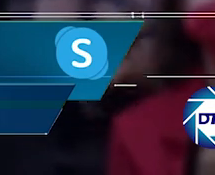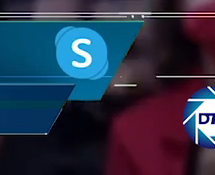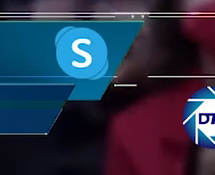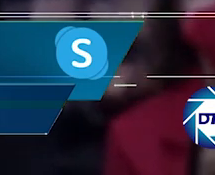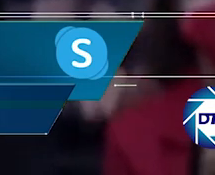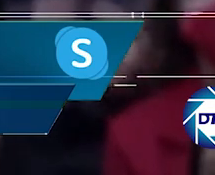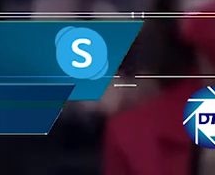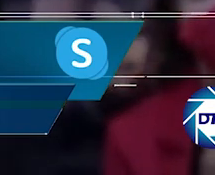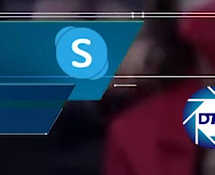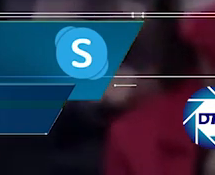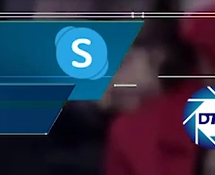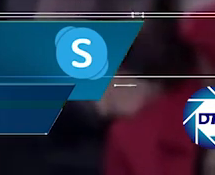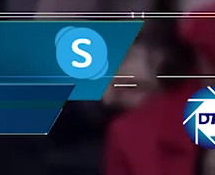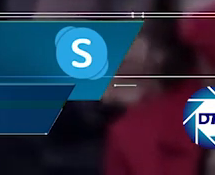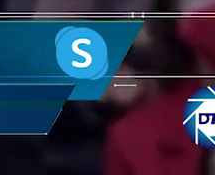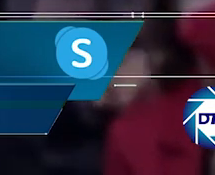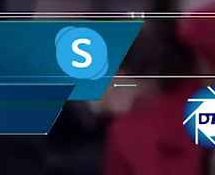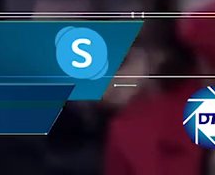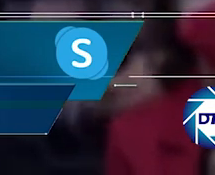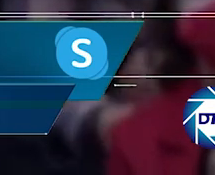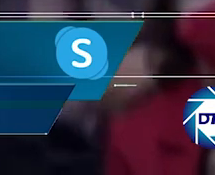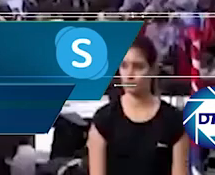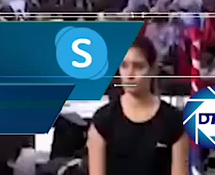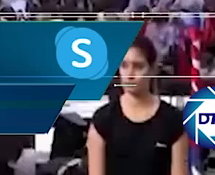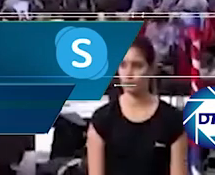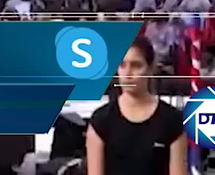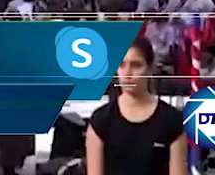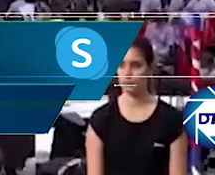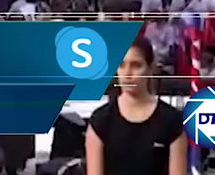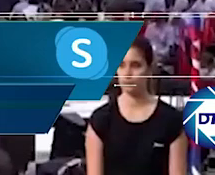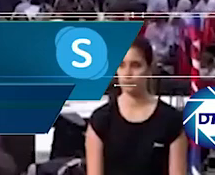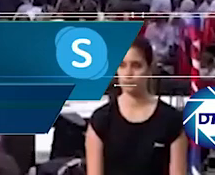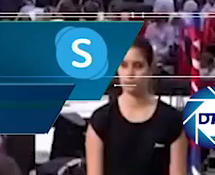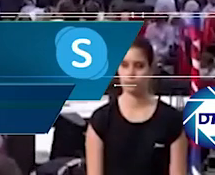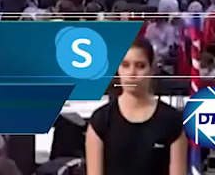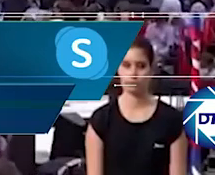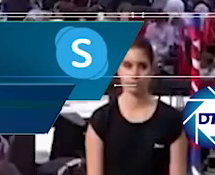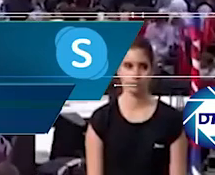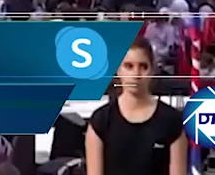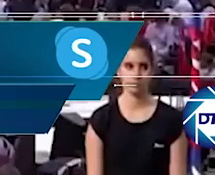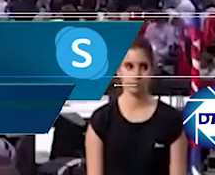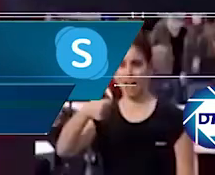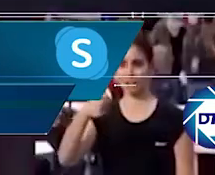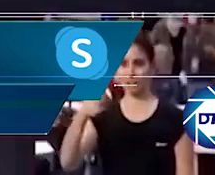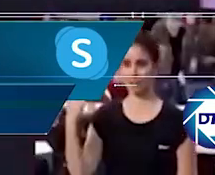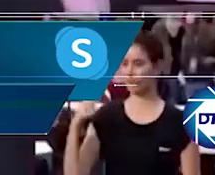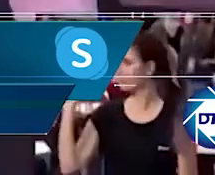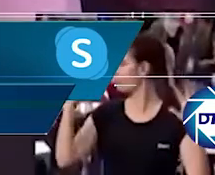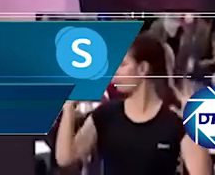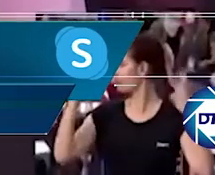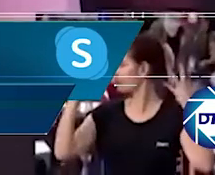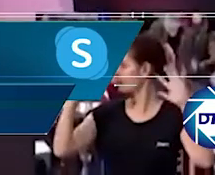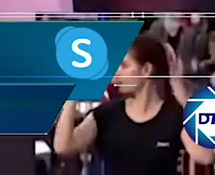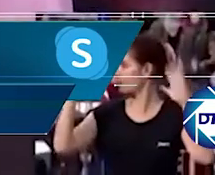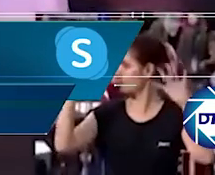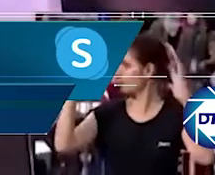para reformar la Constitución, porque para reformar la Constitución, como bien sabemos todos, necesitas de la convergencia con el Partido Popular. No es